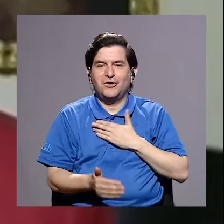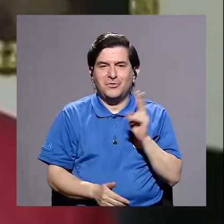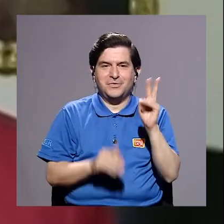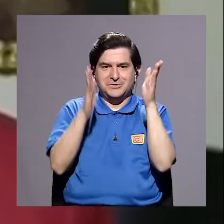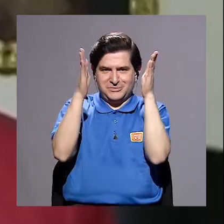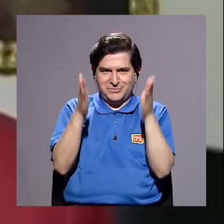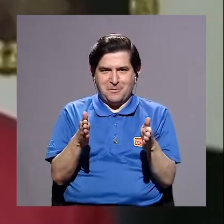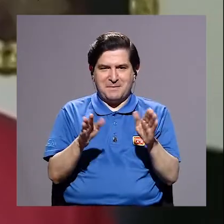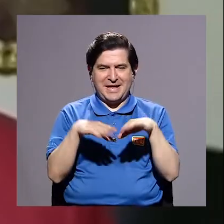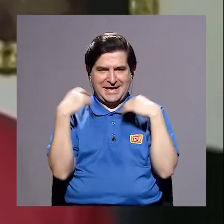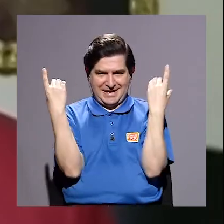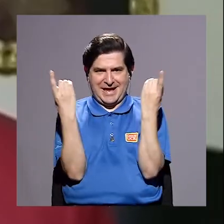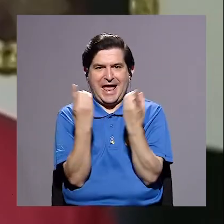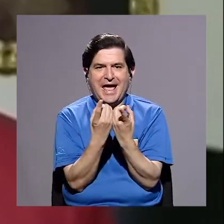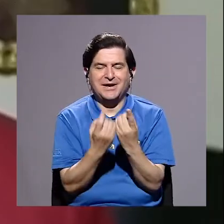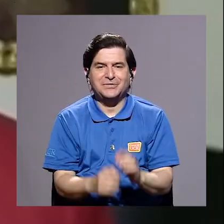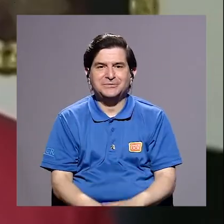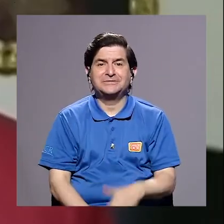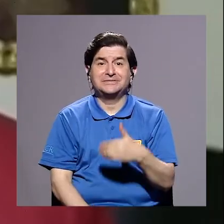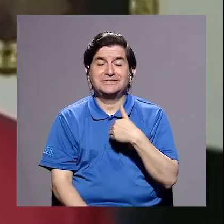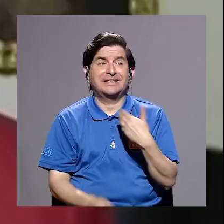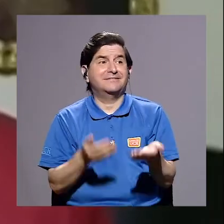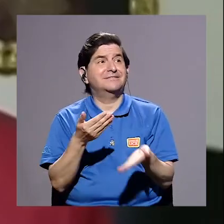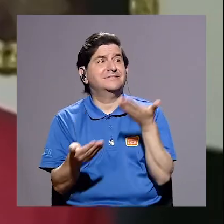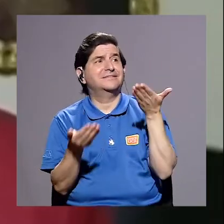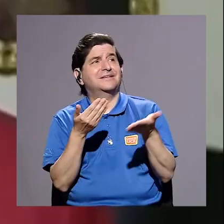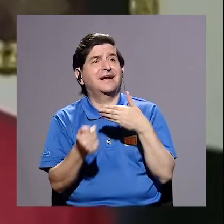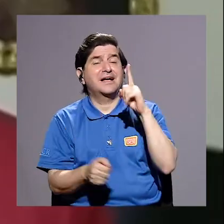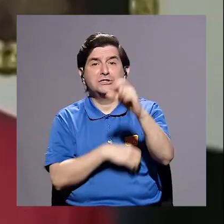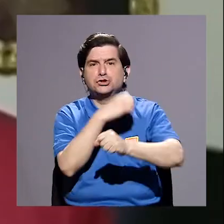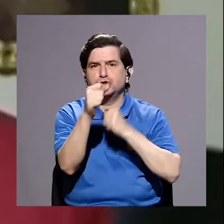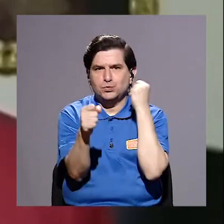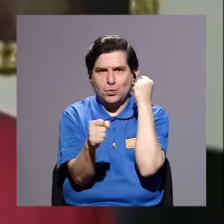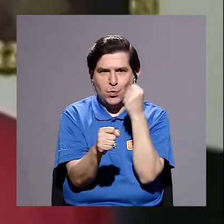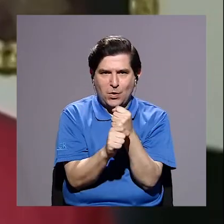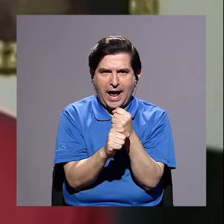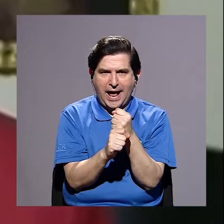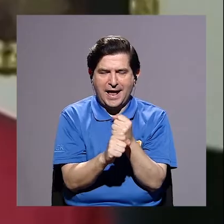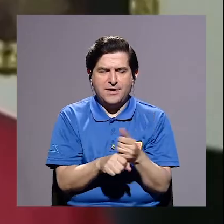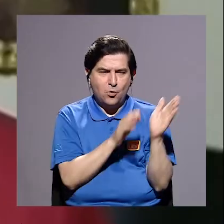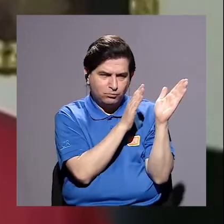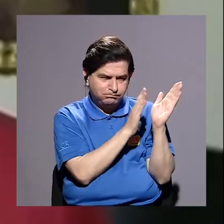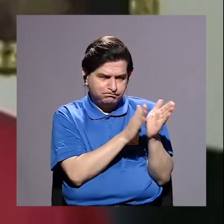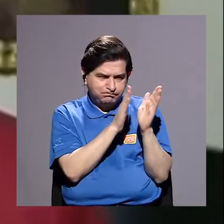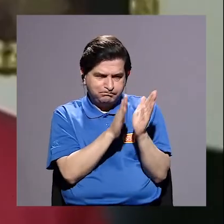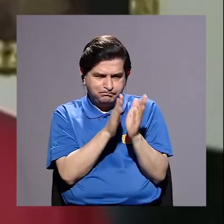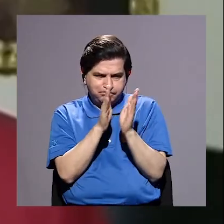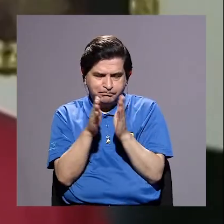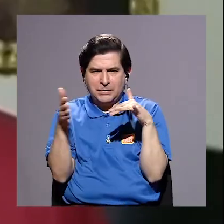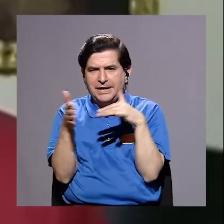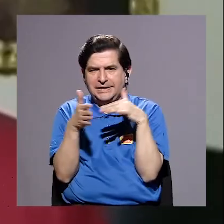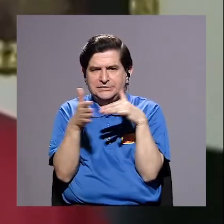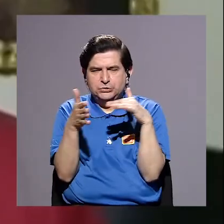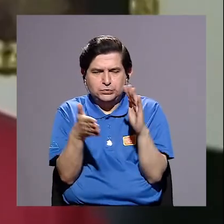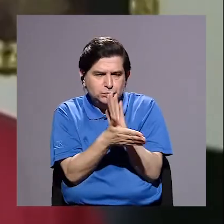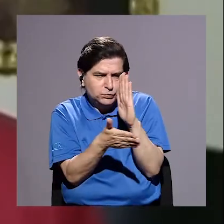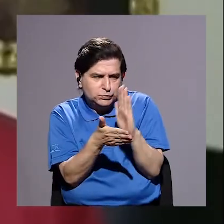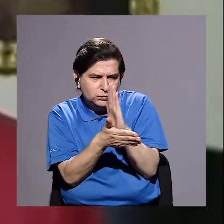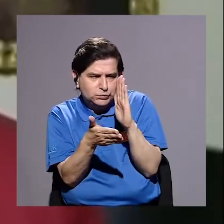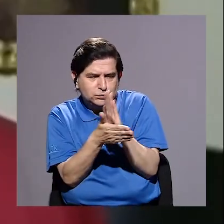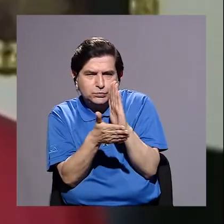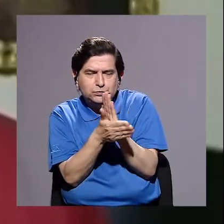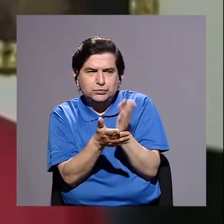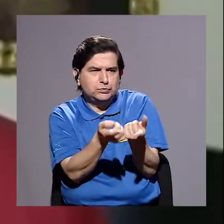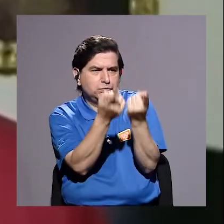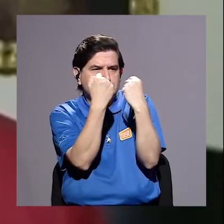mis compañeros de división habían tenido casi un año para estar preparando y estudiando los documentos